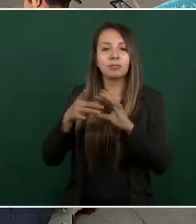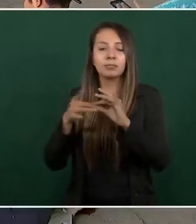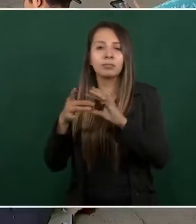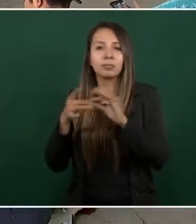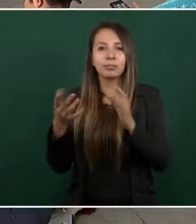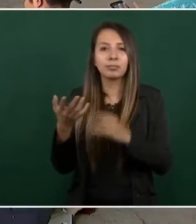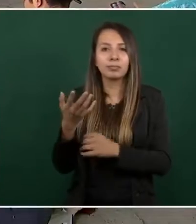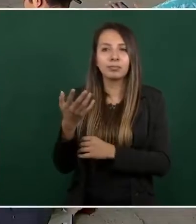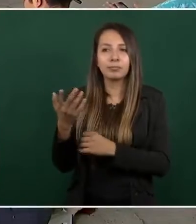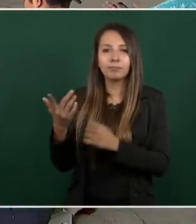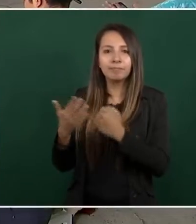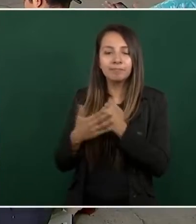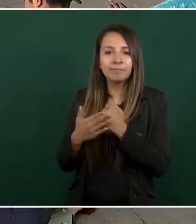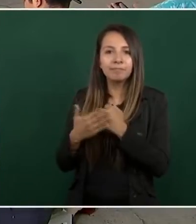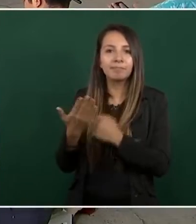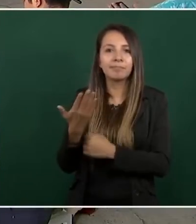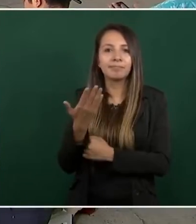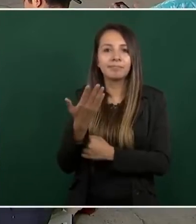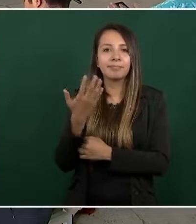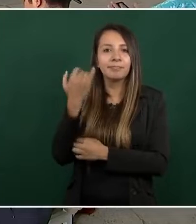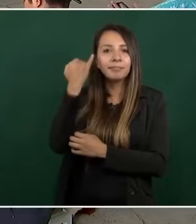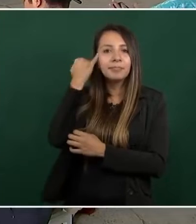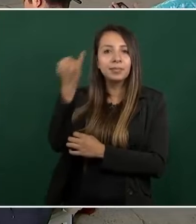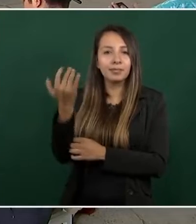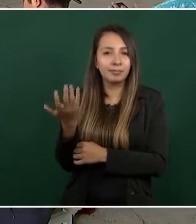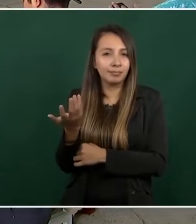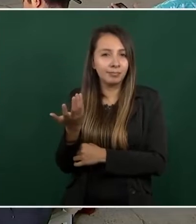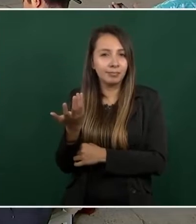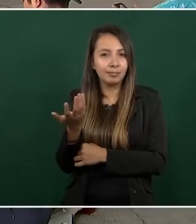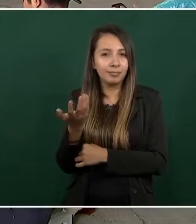Imagínense, cuando se trata de defender